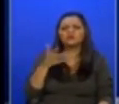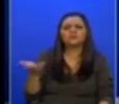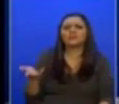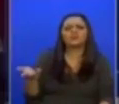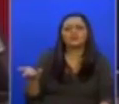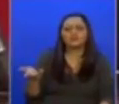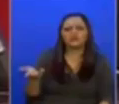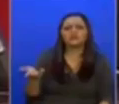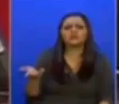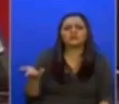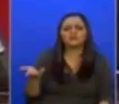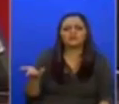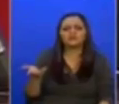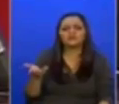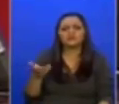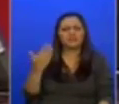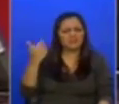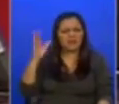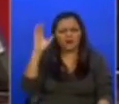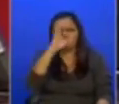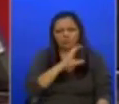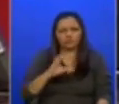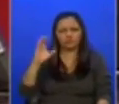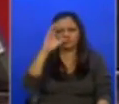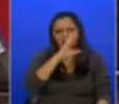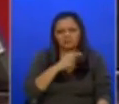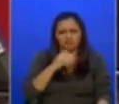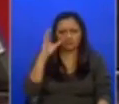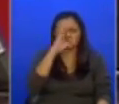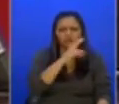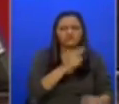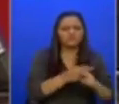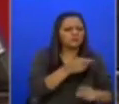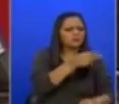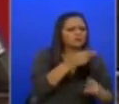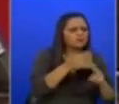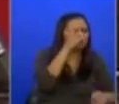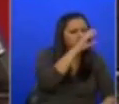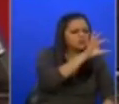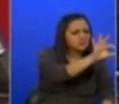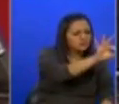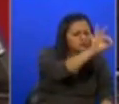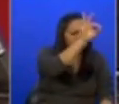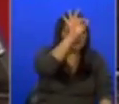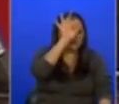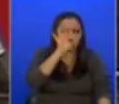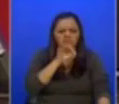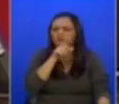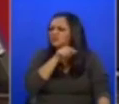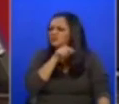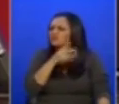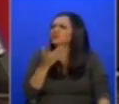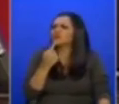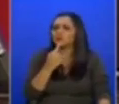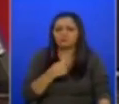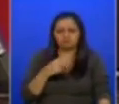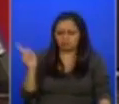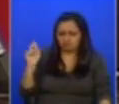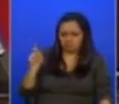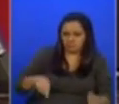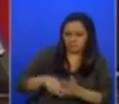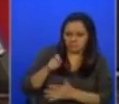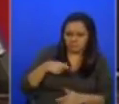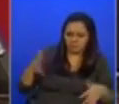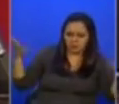Quevedo, Ventanas, etcétera. Ya los contactamos, pueden dar su testimonio. Todo esto es una farsa, una farsa politiquera hecha por